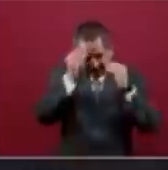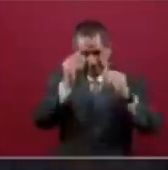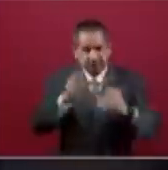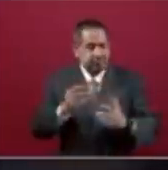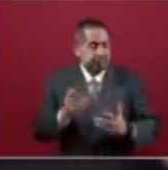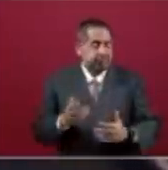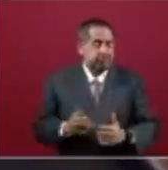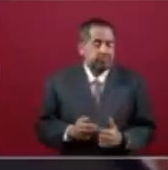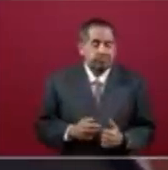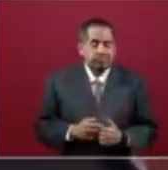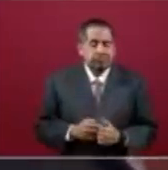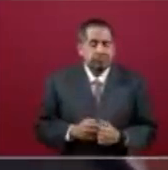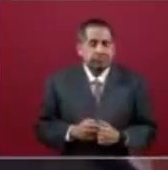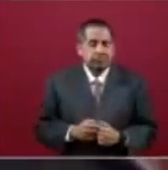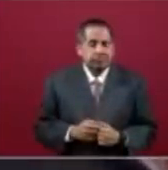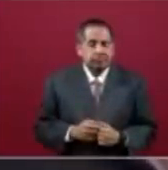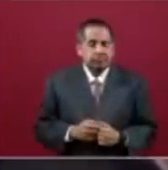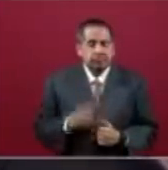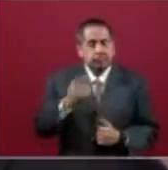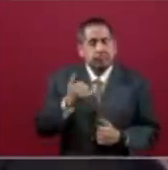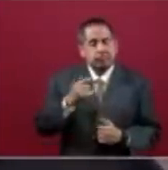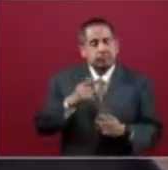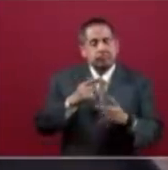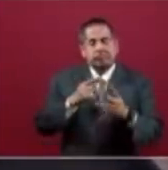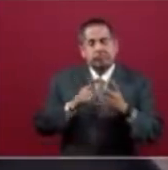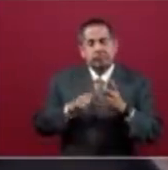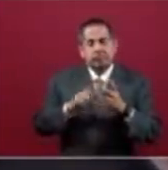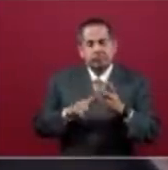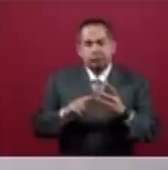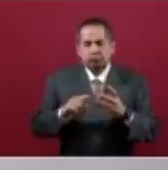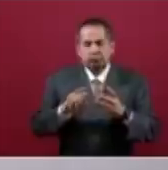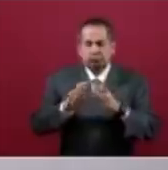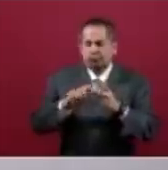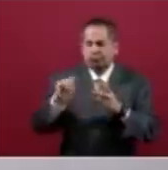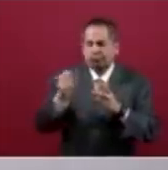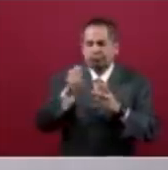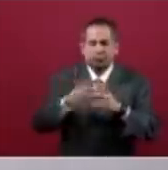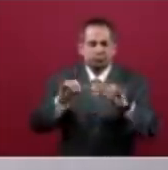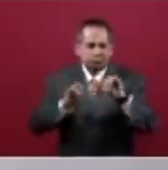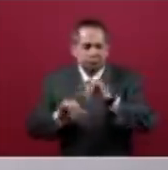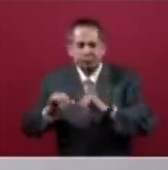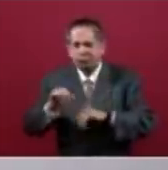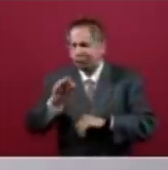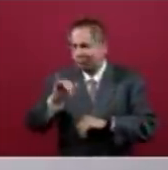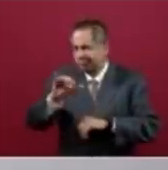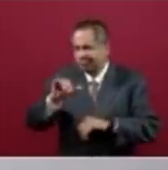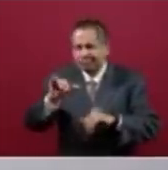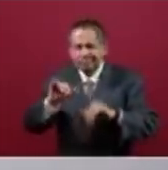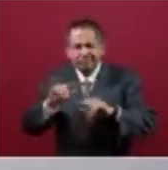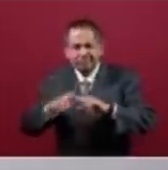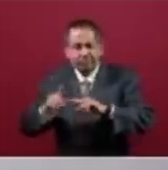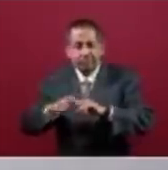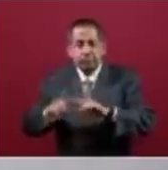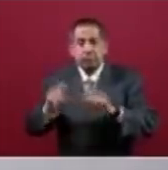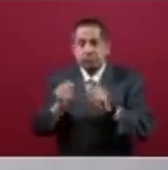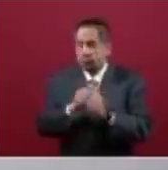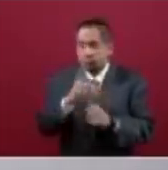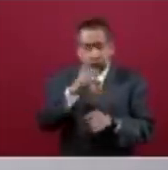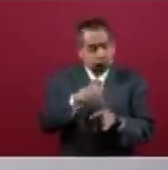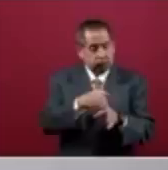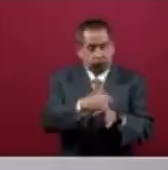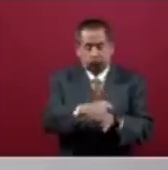Y materias técnicas, química, física, pero con el tronco